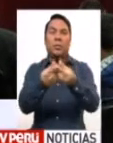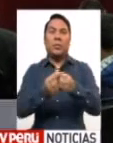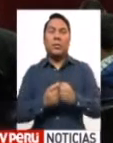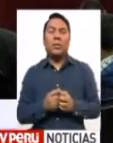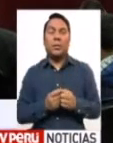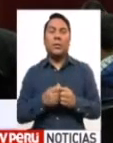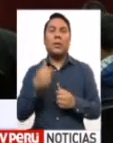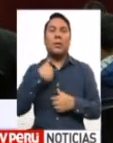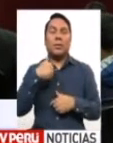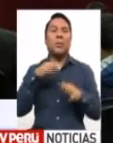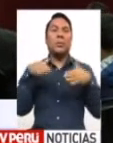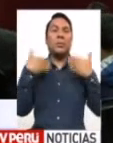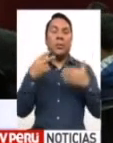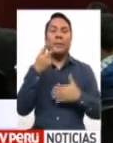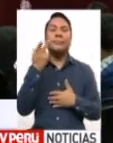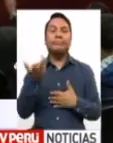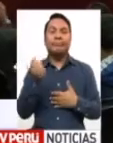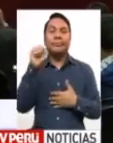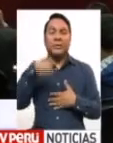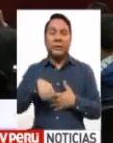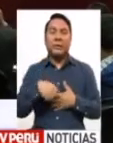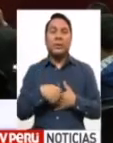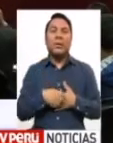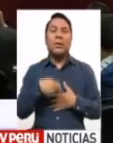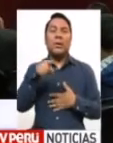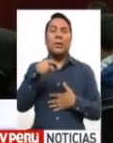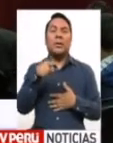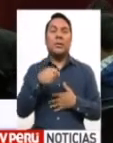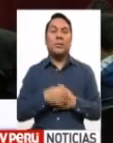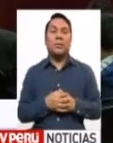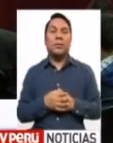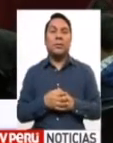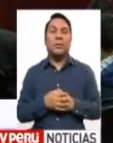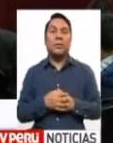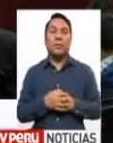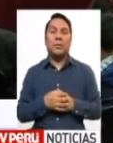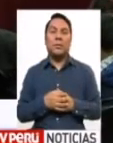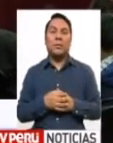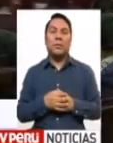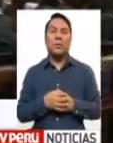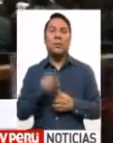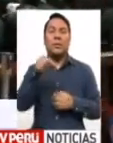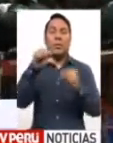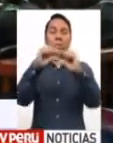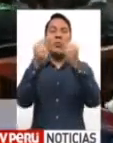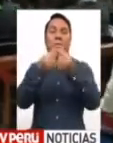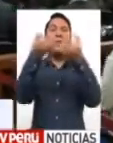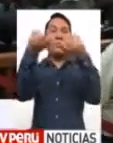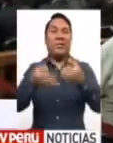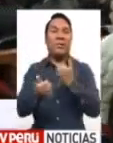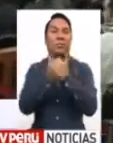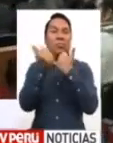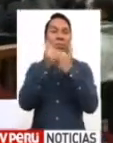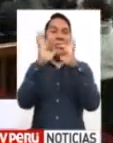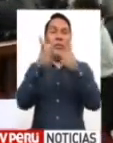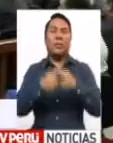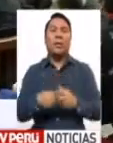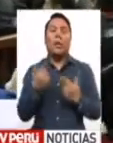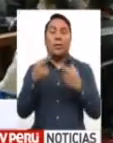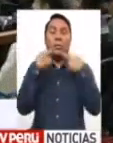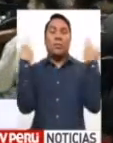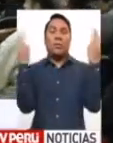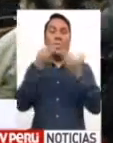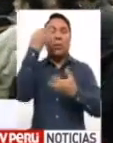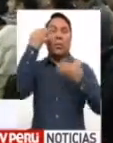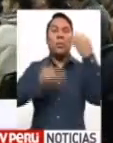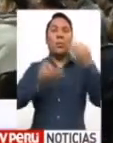pues hemos podido advertir que prácticamente es una empresa criminal. Durante la audiencia programada por el cuarto